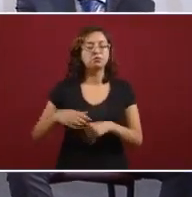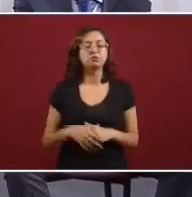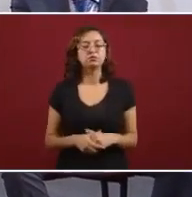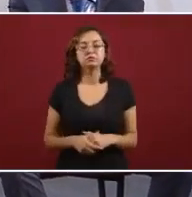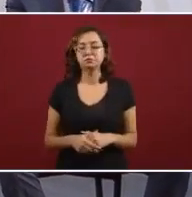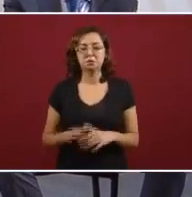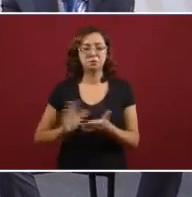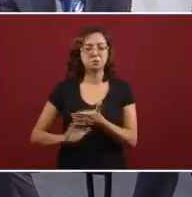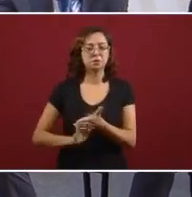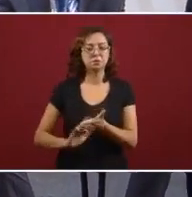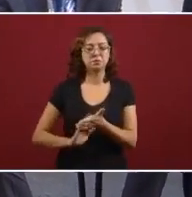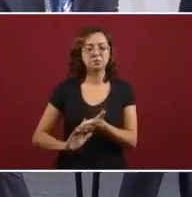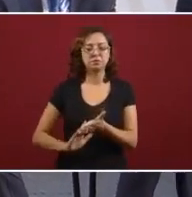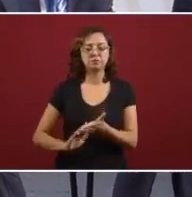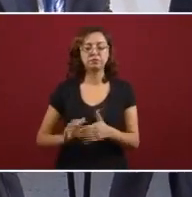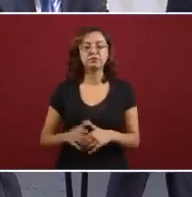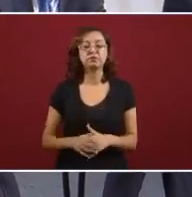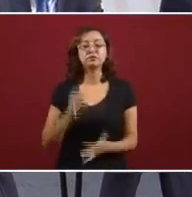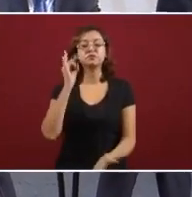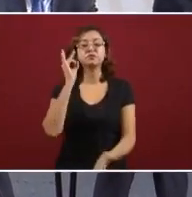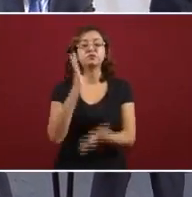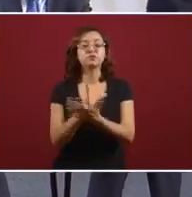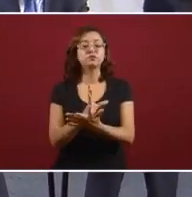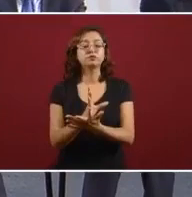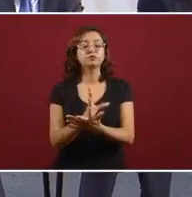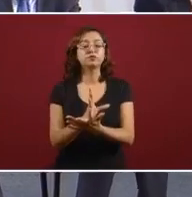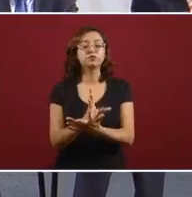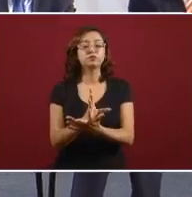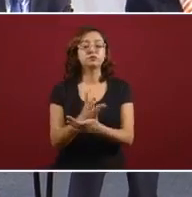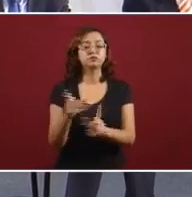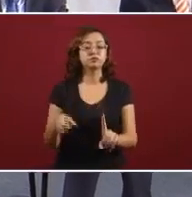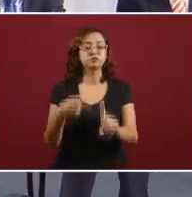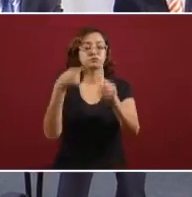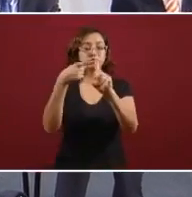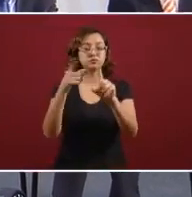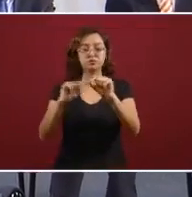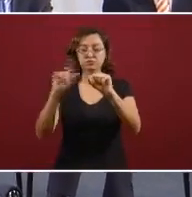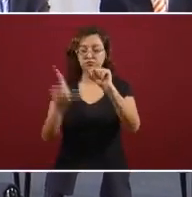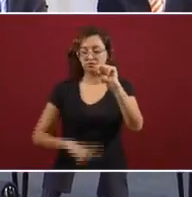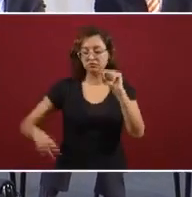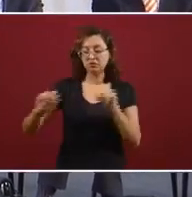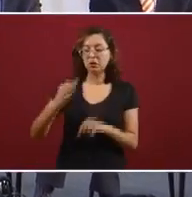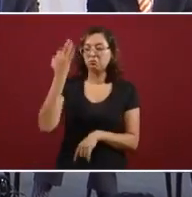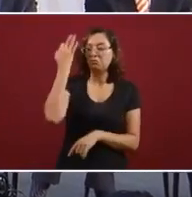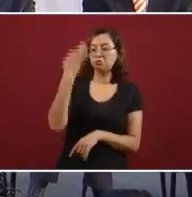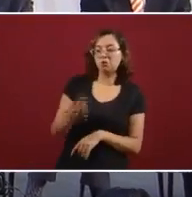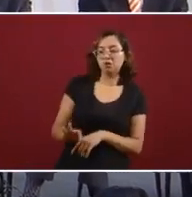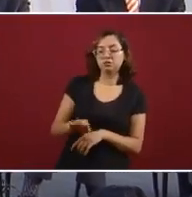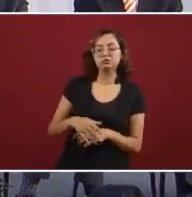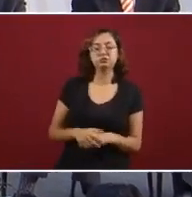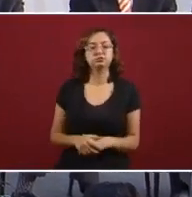Lo quitaron y solo dejaron traición a la patria.